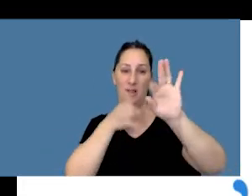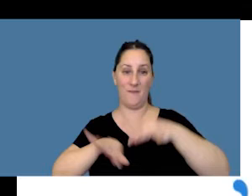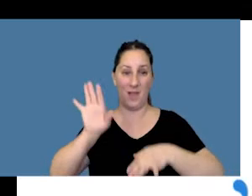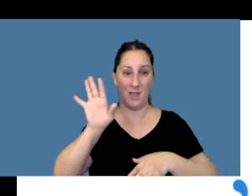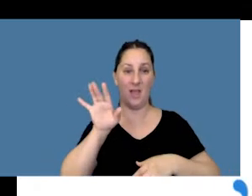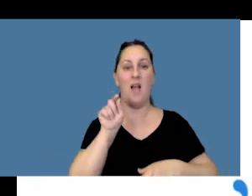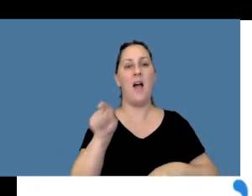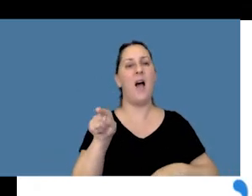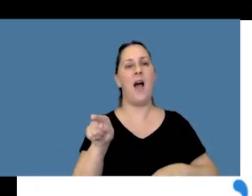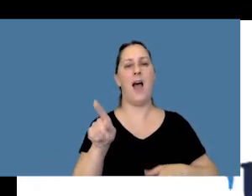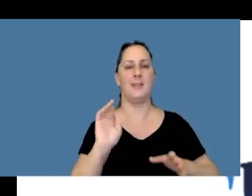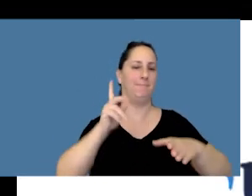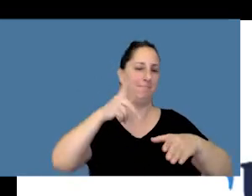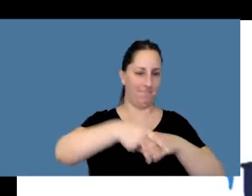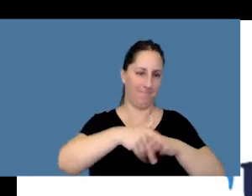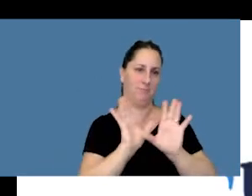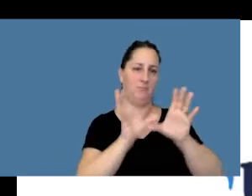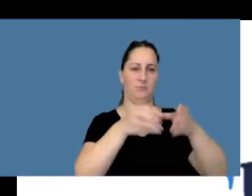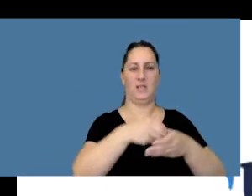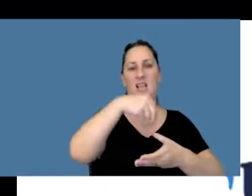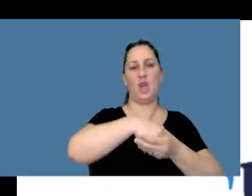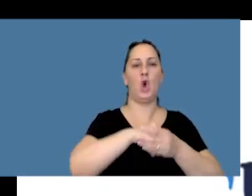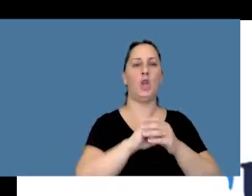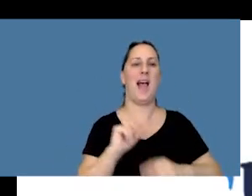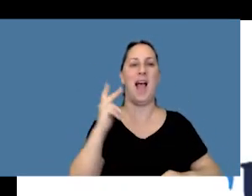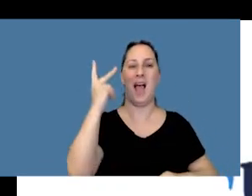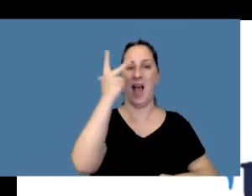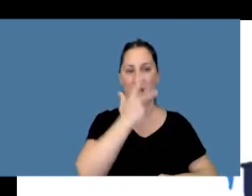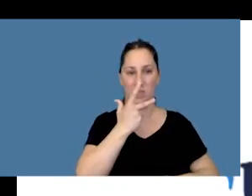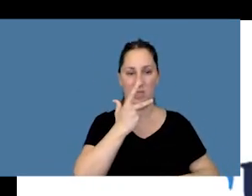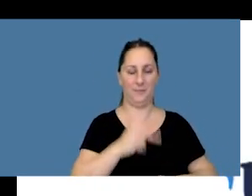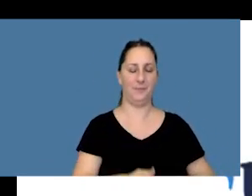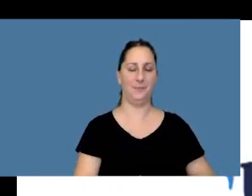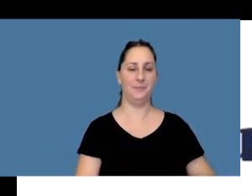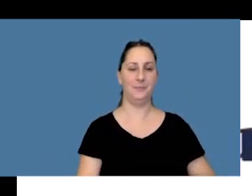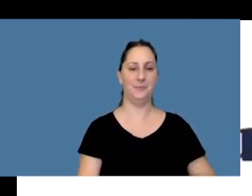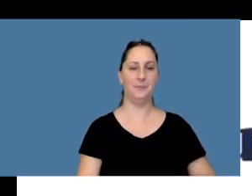van a truncarse en la categoría H sus parámetros.